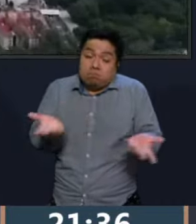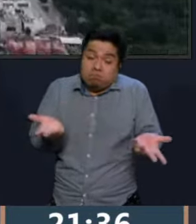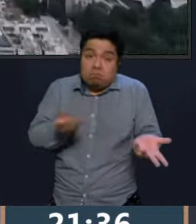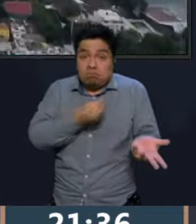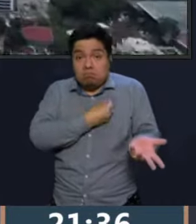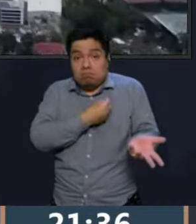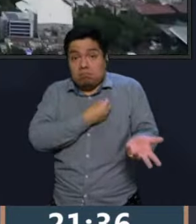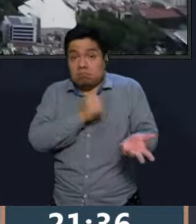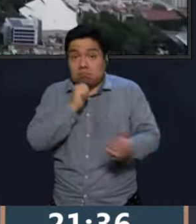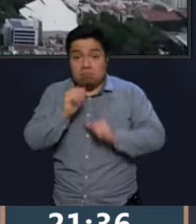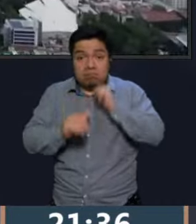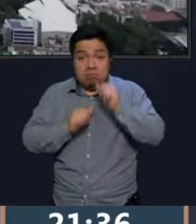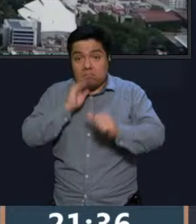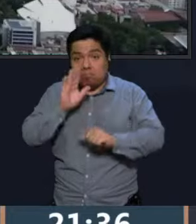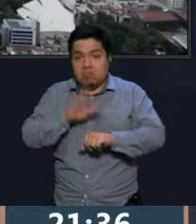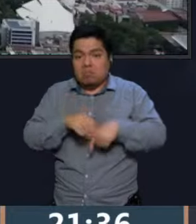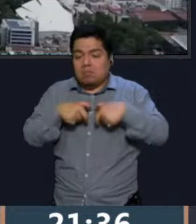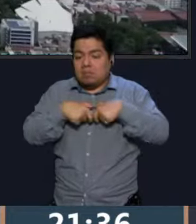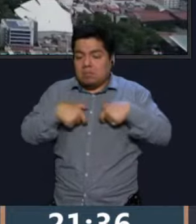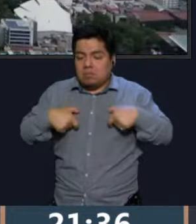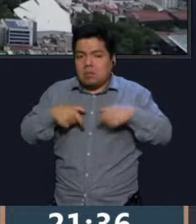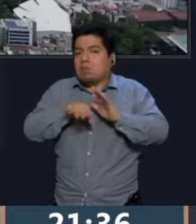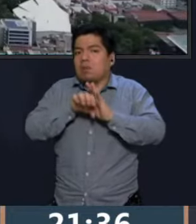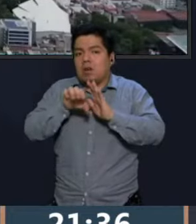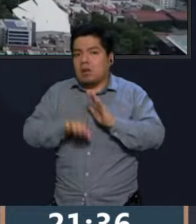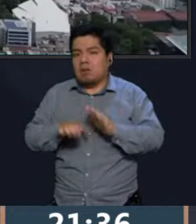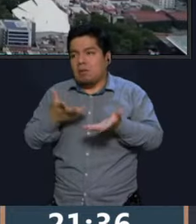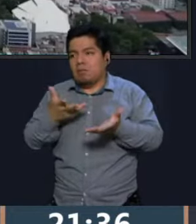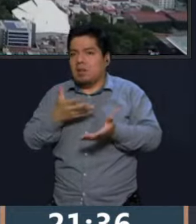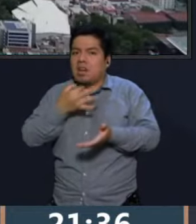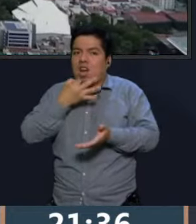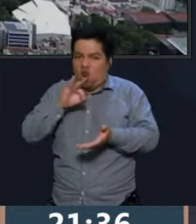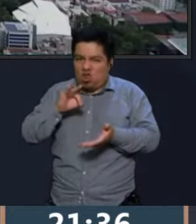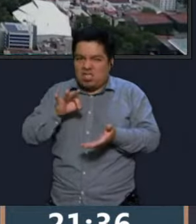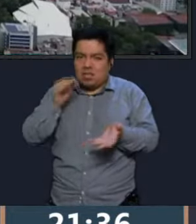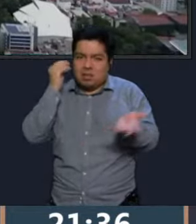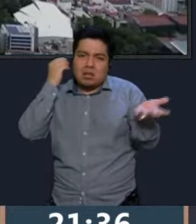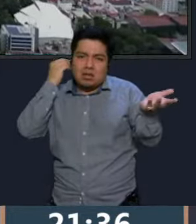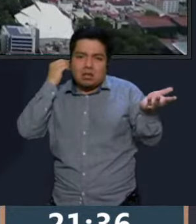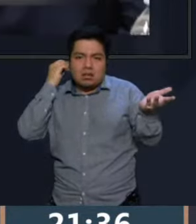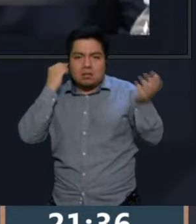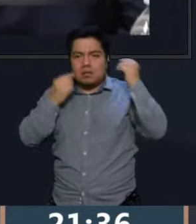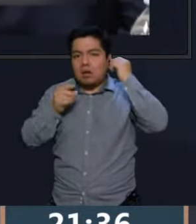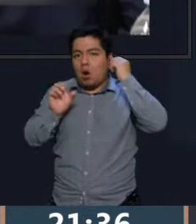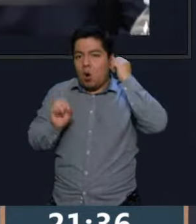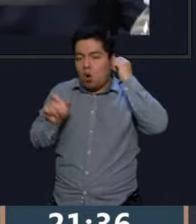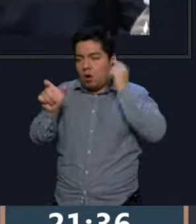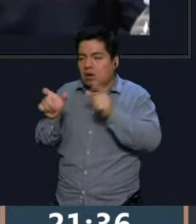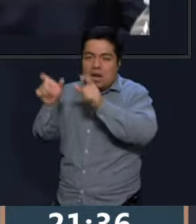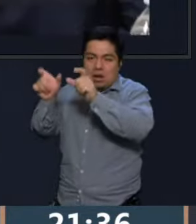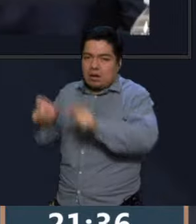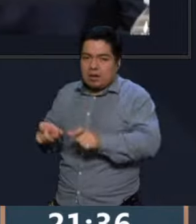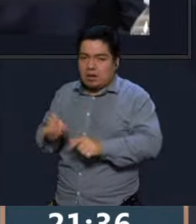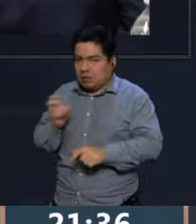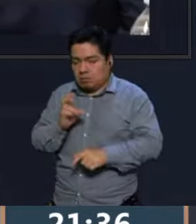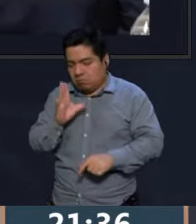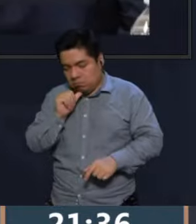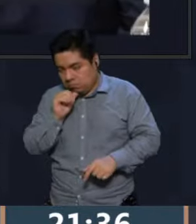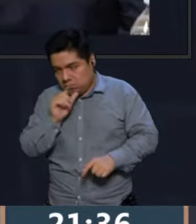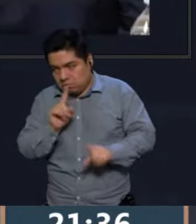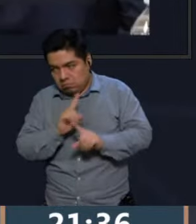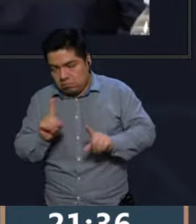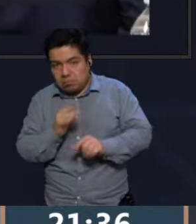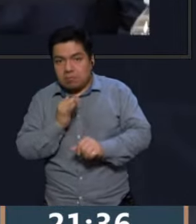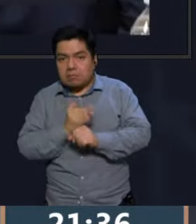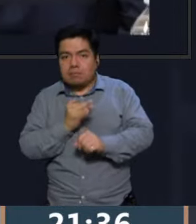de descalificativos. Los motes que no podrían ser, pues digamos, permitidos serían ya los que tienen que ver con la apariencia física de una persona. Eso sí no podrían estar, pero no se trata